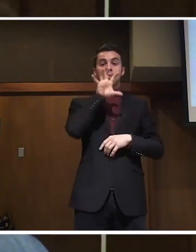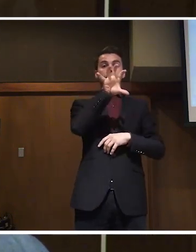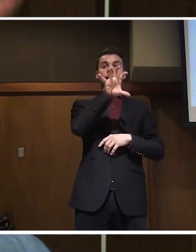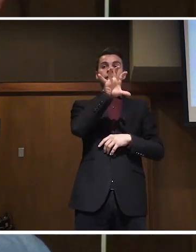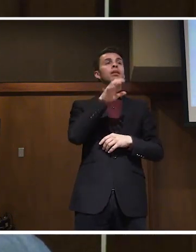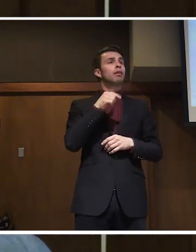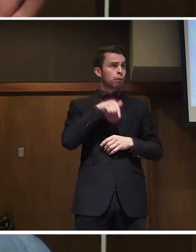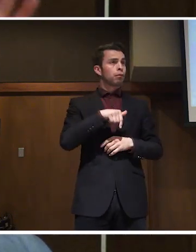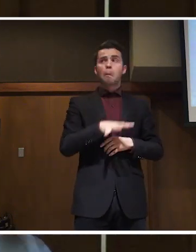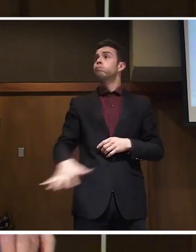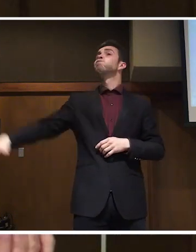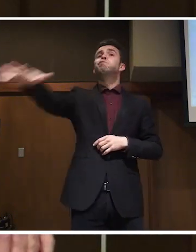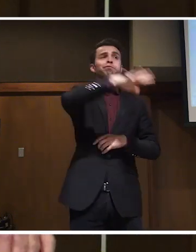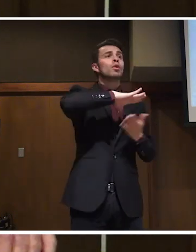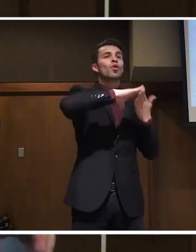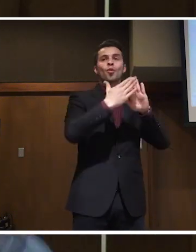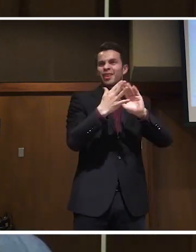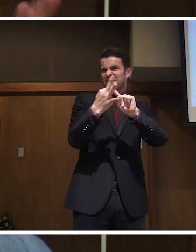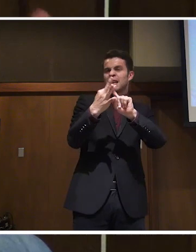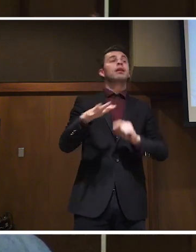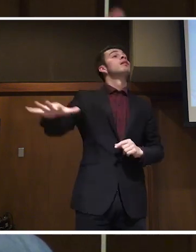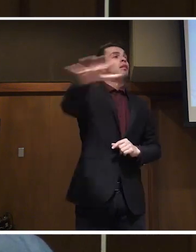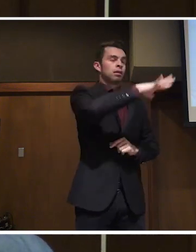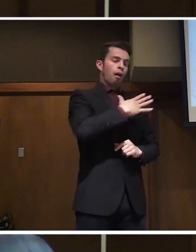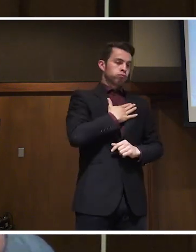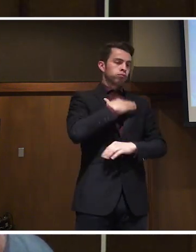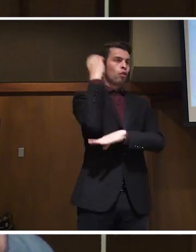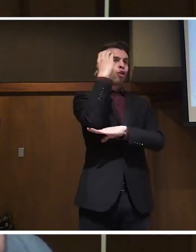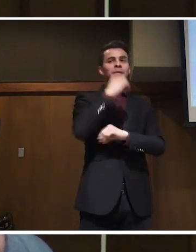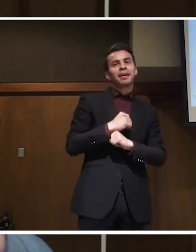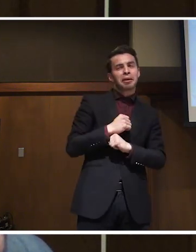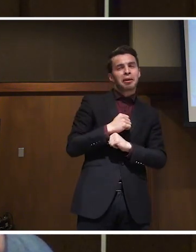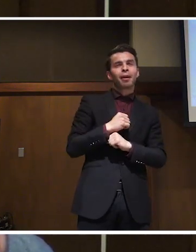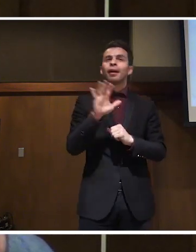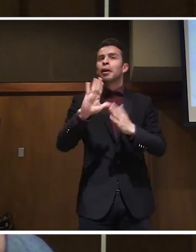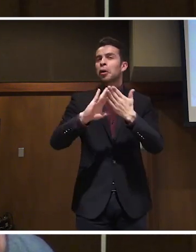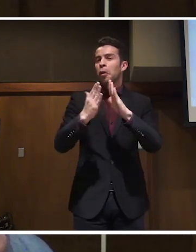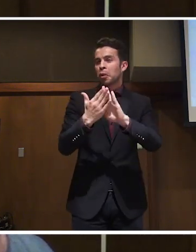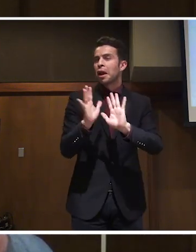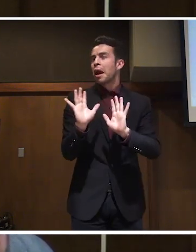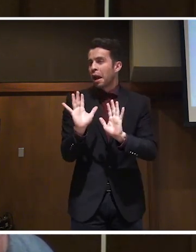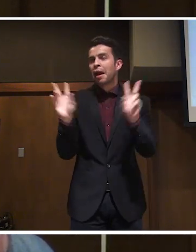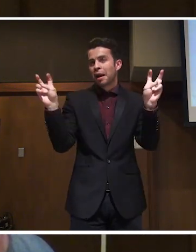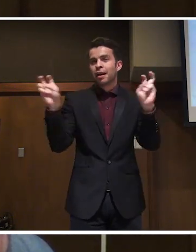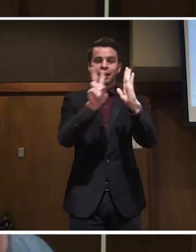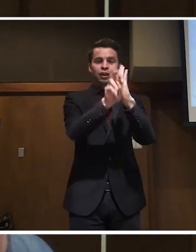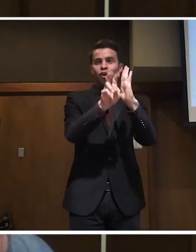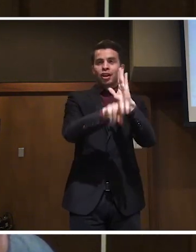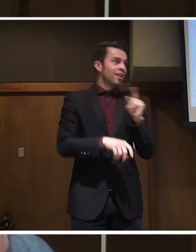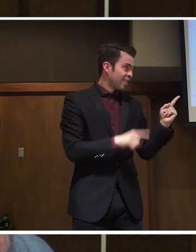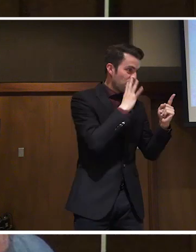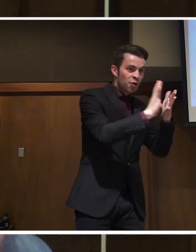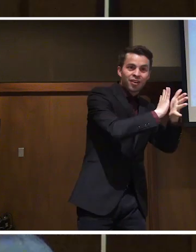una comunidad especial. Esa comunidad es un poco teórica. Yo creo que las dudas que plantea Efraín tienen validez. Creo